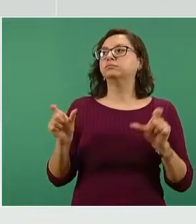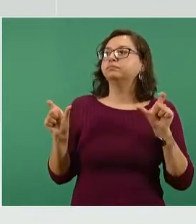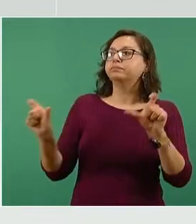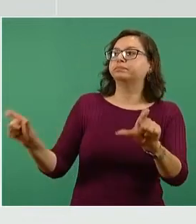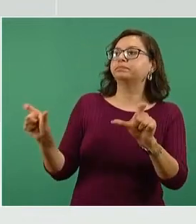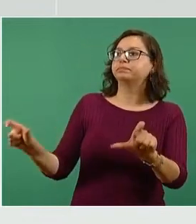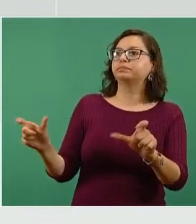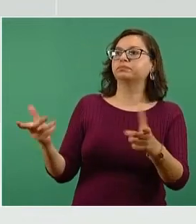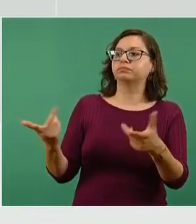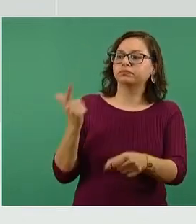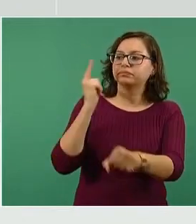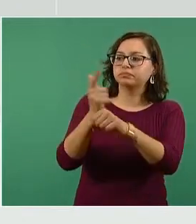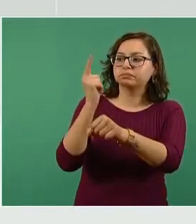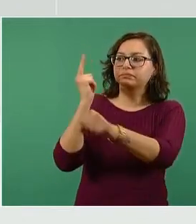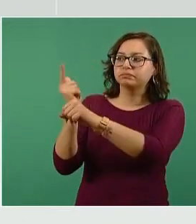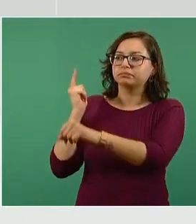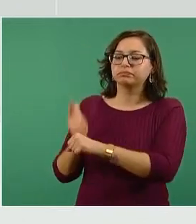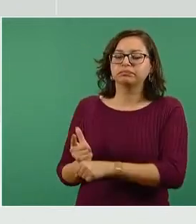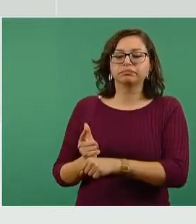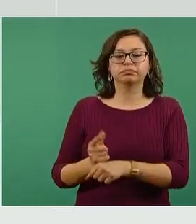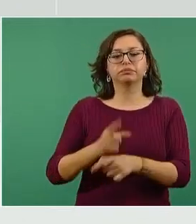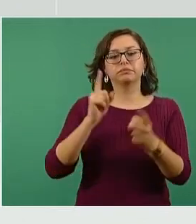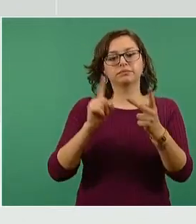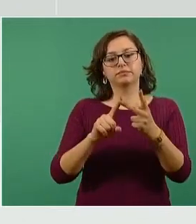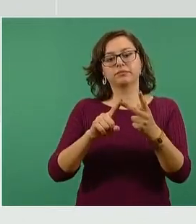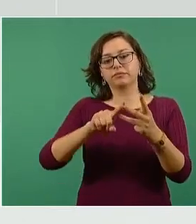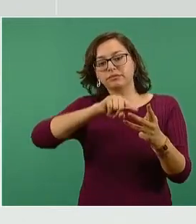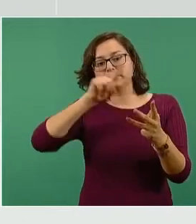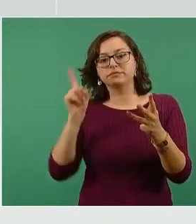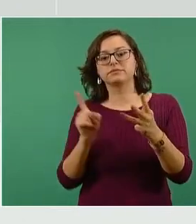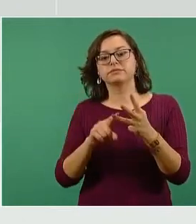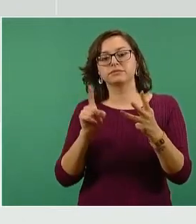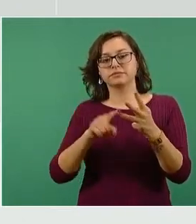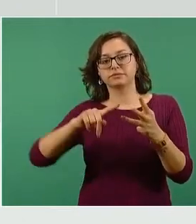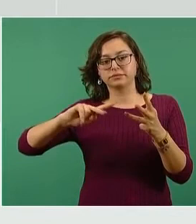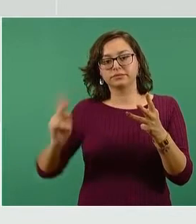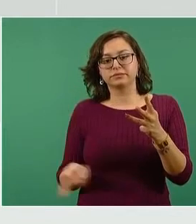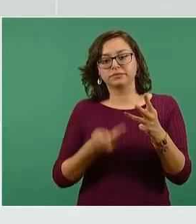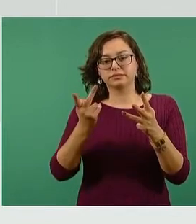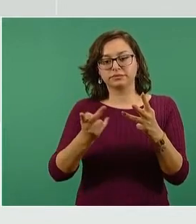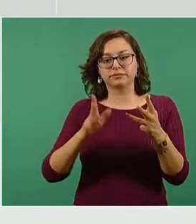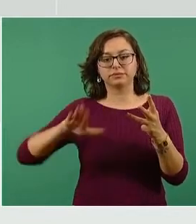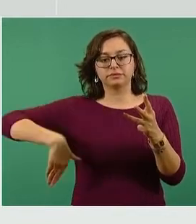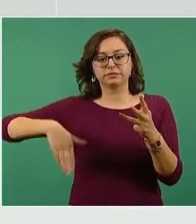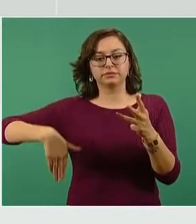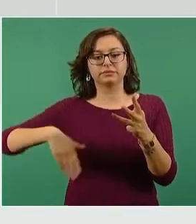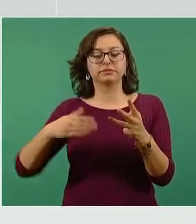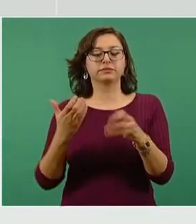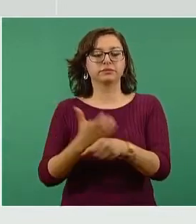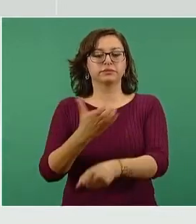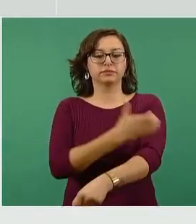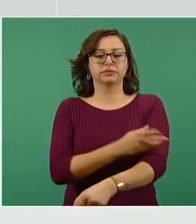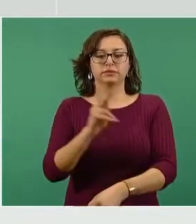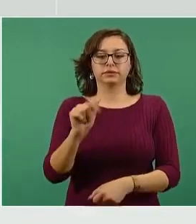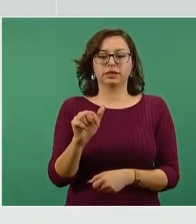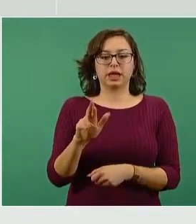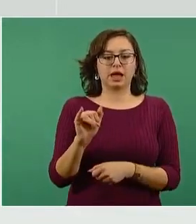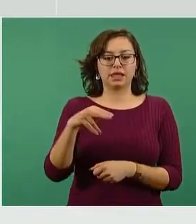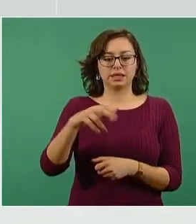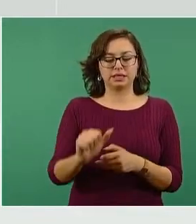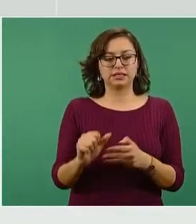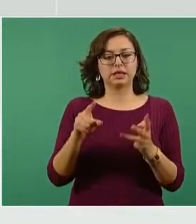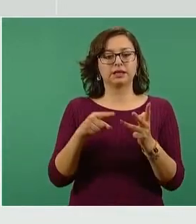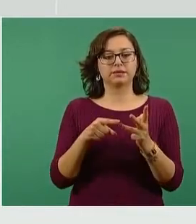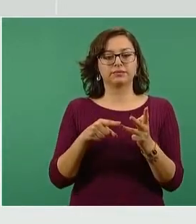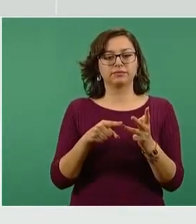tienen detectado. Y rápidamente, doctor, aunado a la pregunta que decía mi compañera Karina Aguilar, el